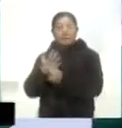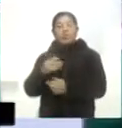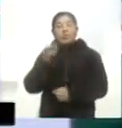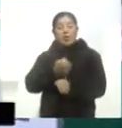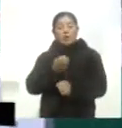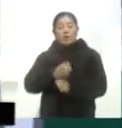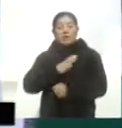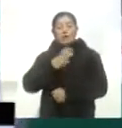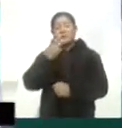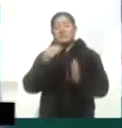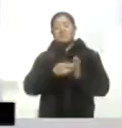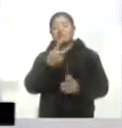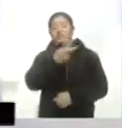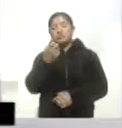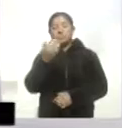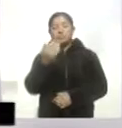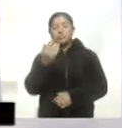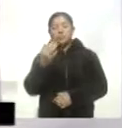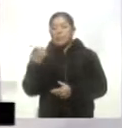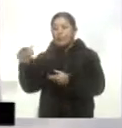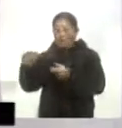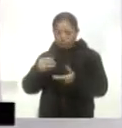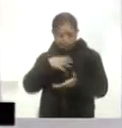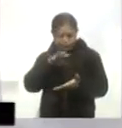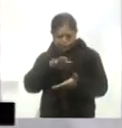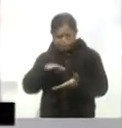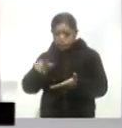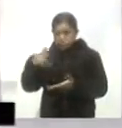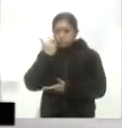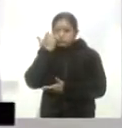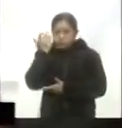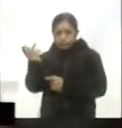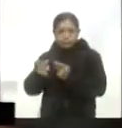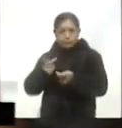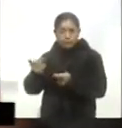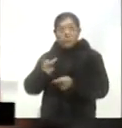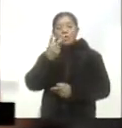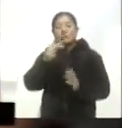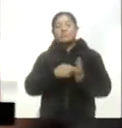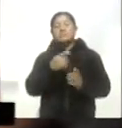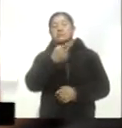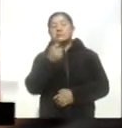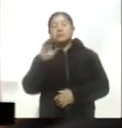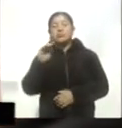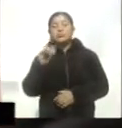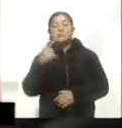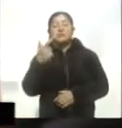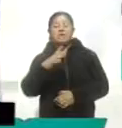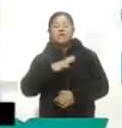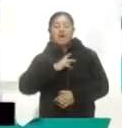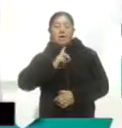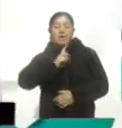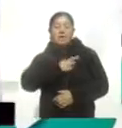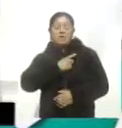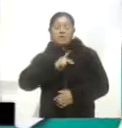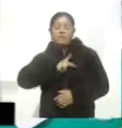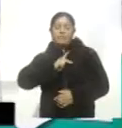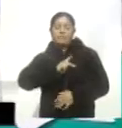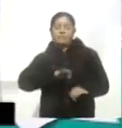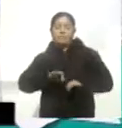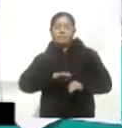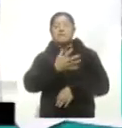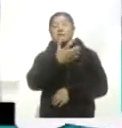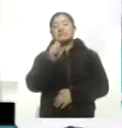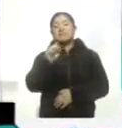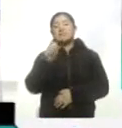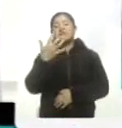autorizado 3.250 solicitudes de crédito, de las cuales 2.197 corresponden a autoempleo, 565